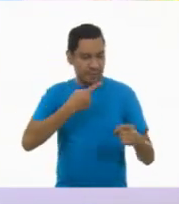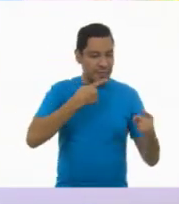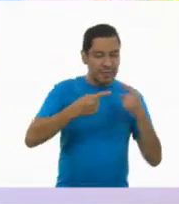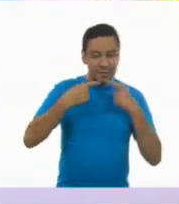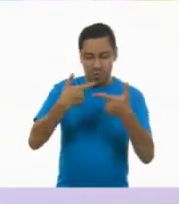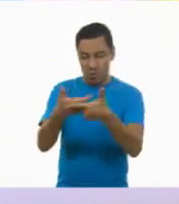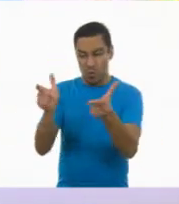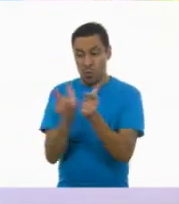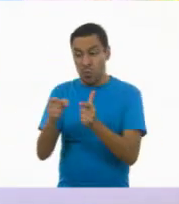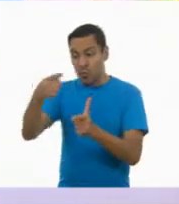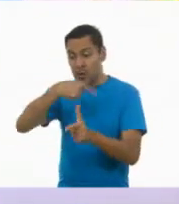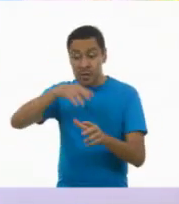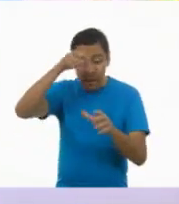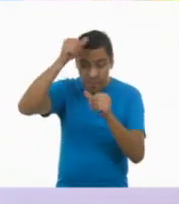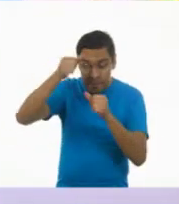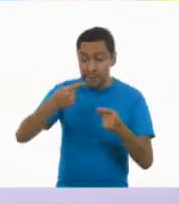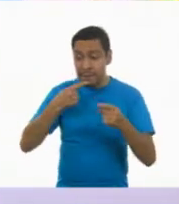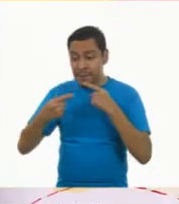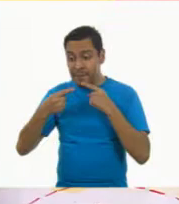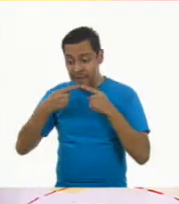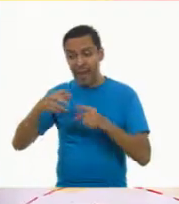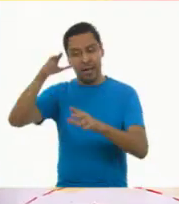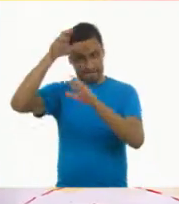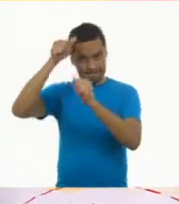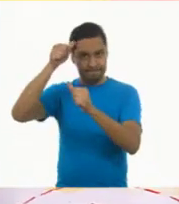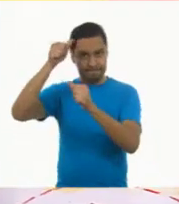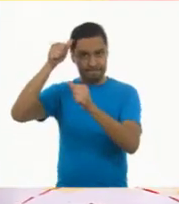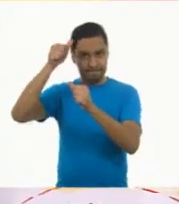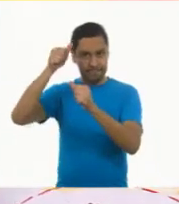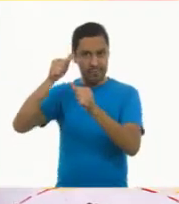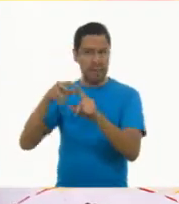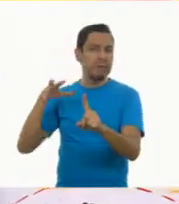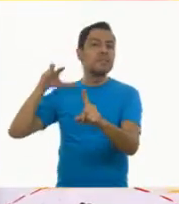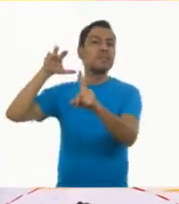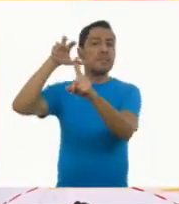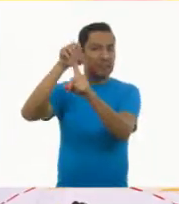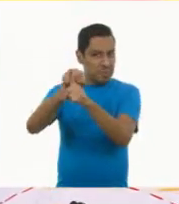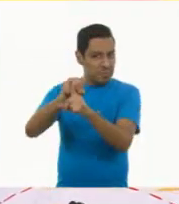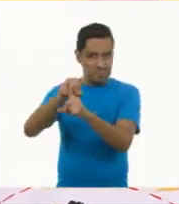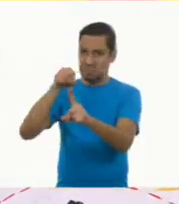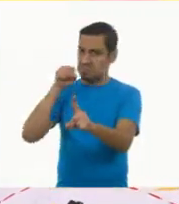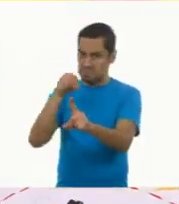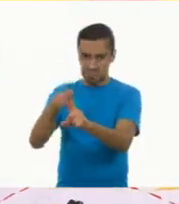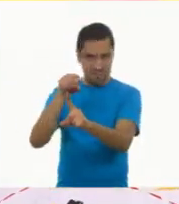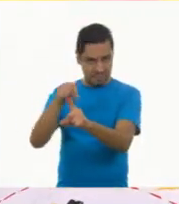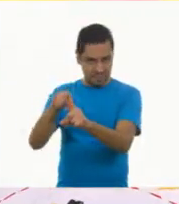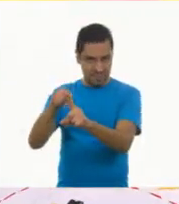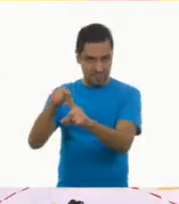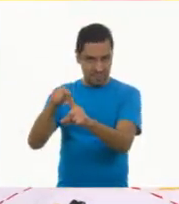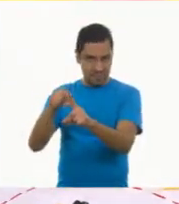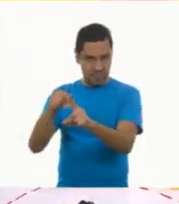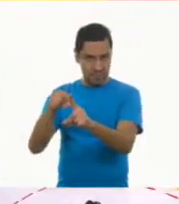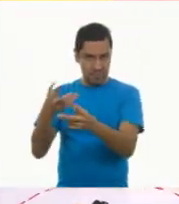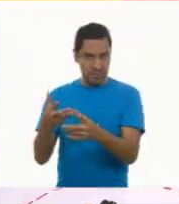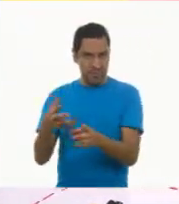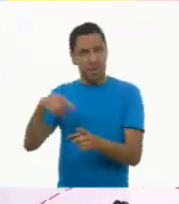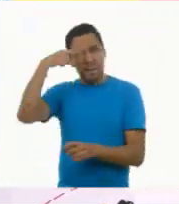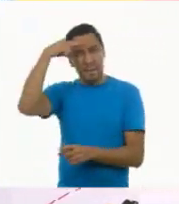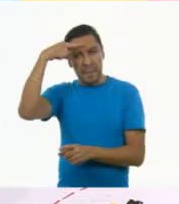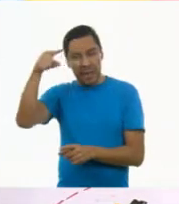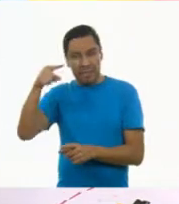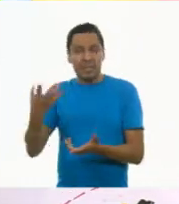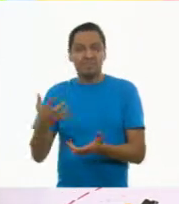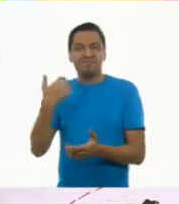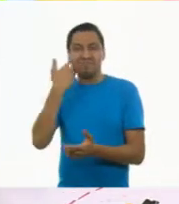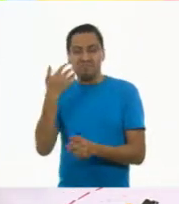personas con intereses particulares que lo que buscan es alcanzar los mismos objetivos para conciliar distintos